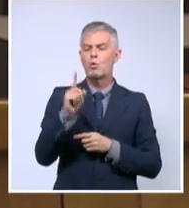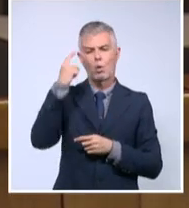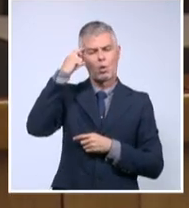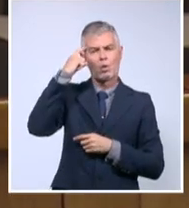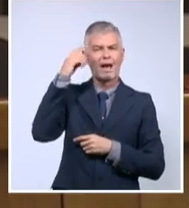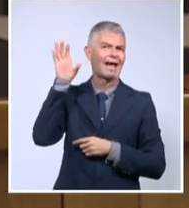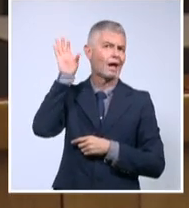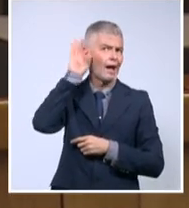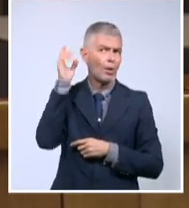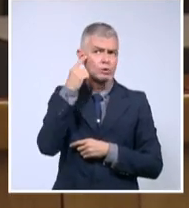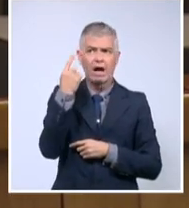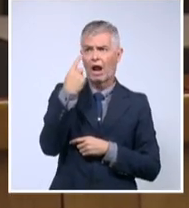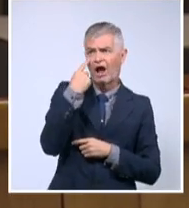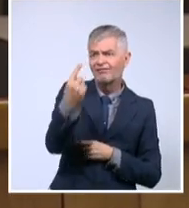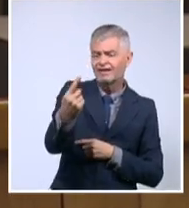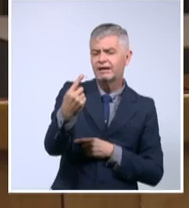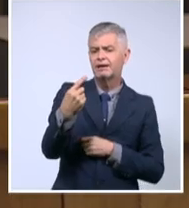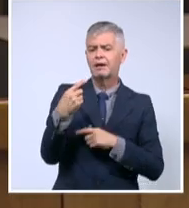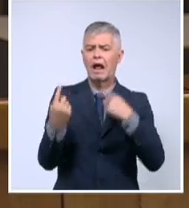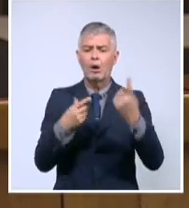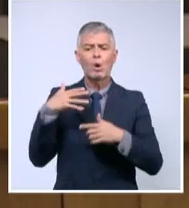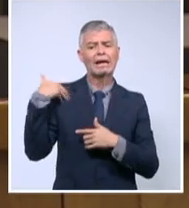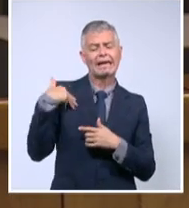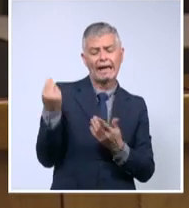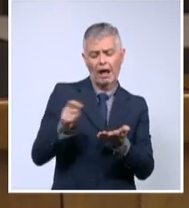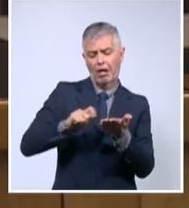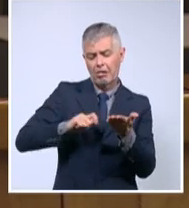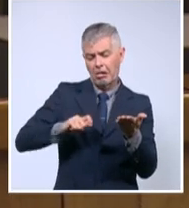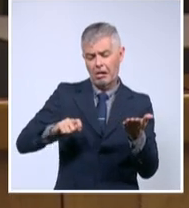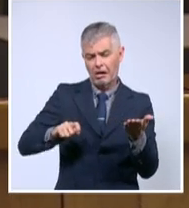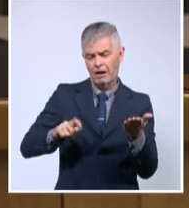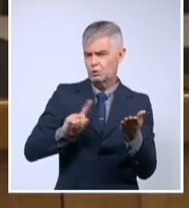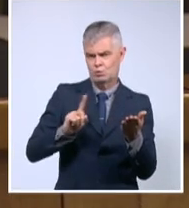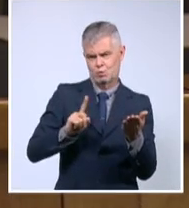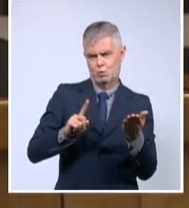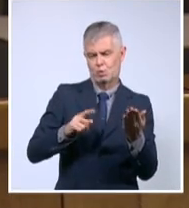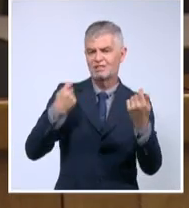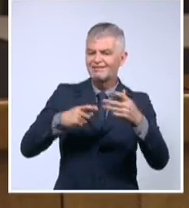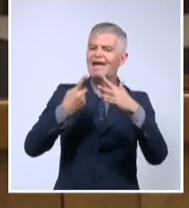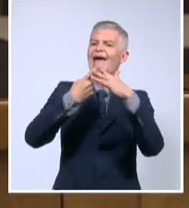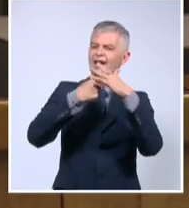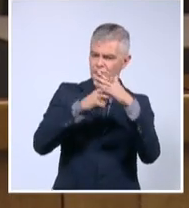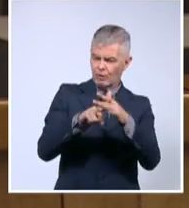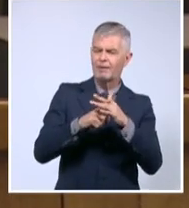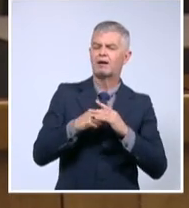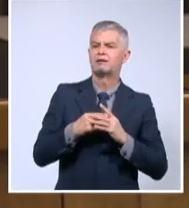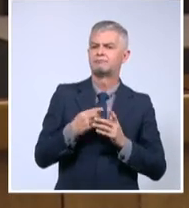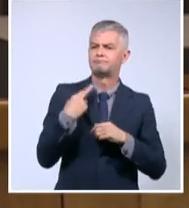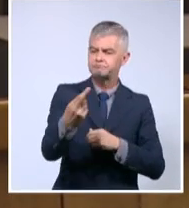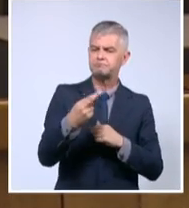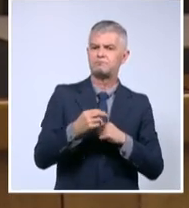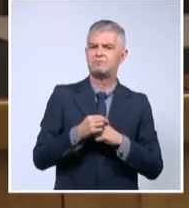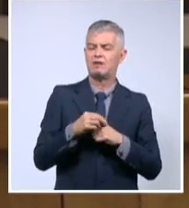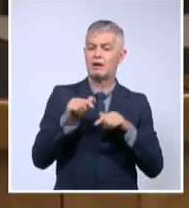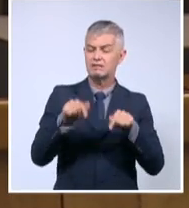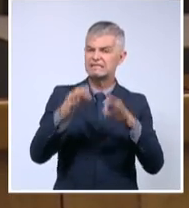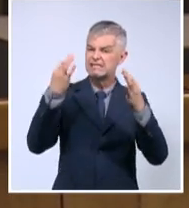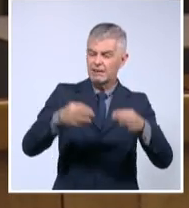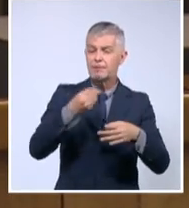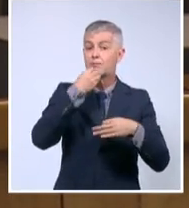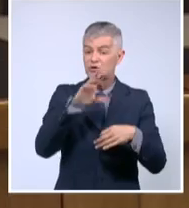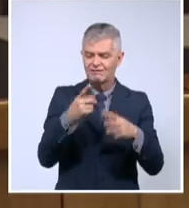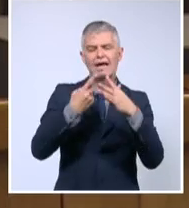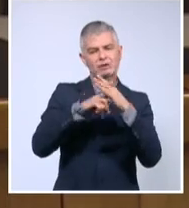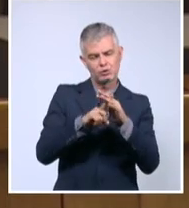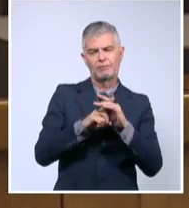escuchar y registrar cada queja o planteamiento. Se trata de responder eficazmente y sin dilación, siempre que sea posible,